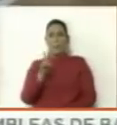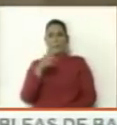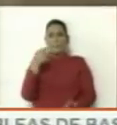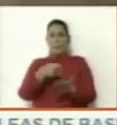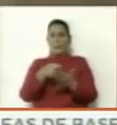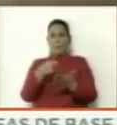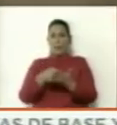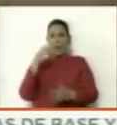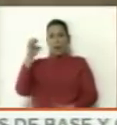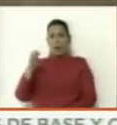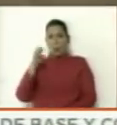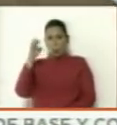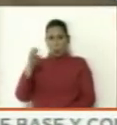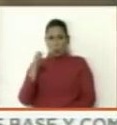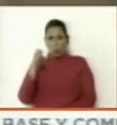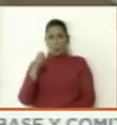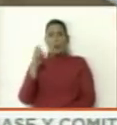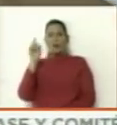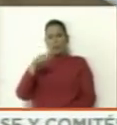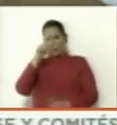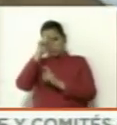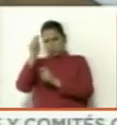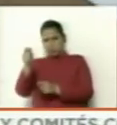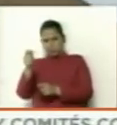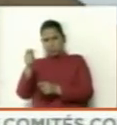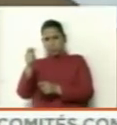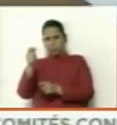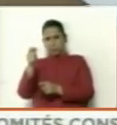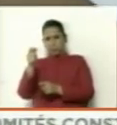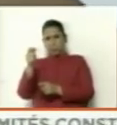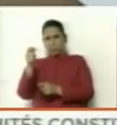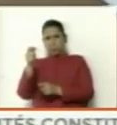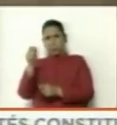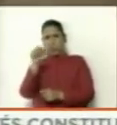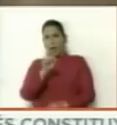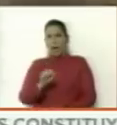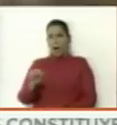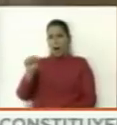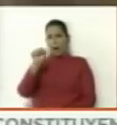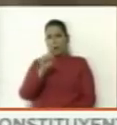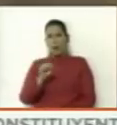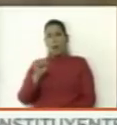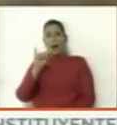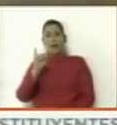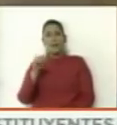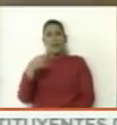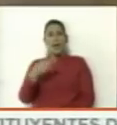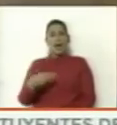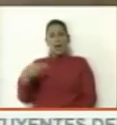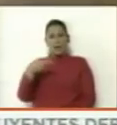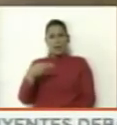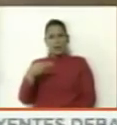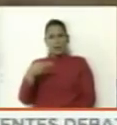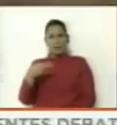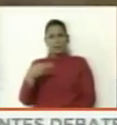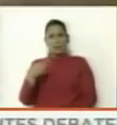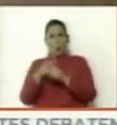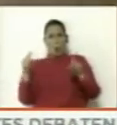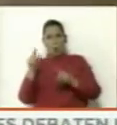Europa. Y la designación de @I Hernández, o sea, José Ignacio